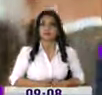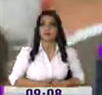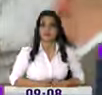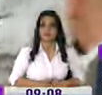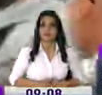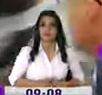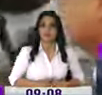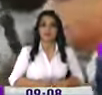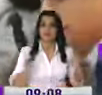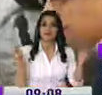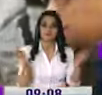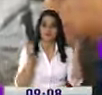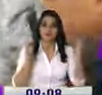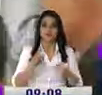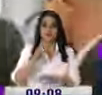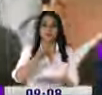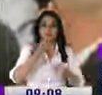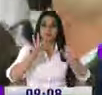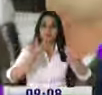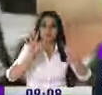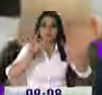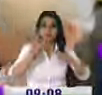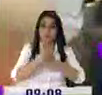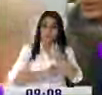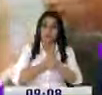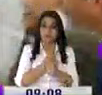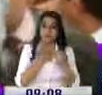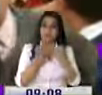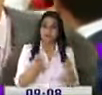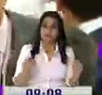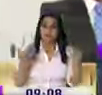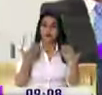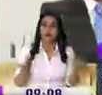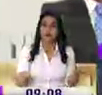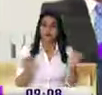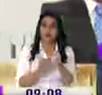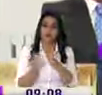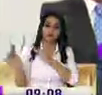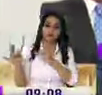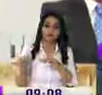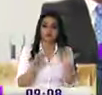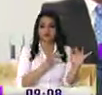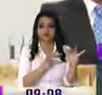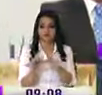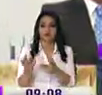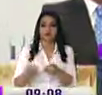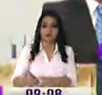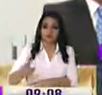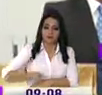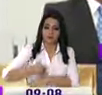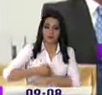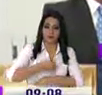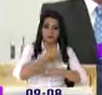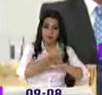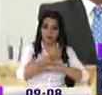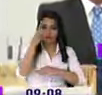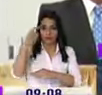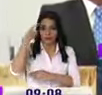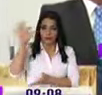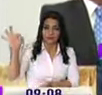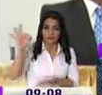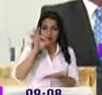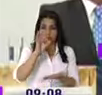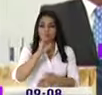La celebración de los 197 años de independencia de Guayaquil nuevamente agrupó a los principales representantes tanto del gobierno como